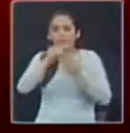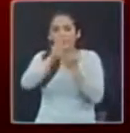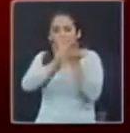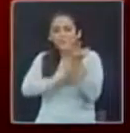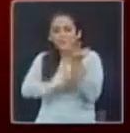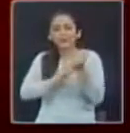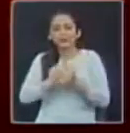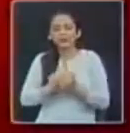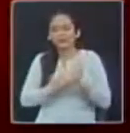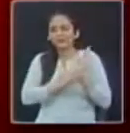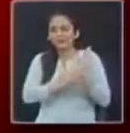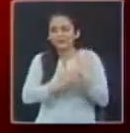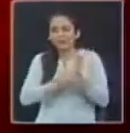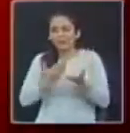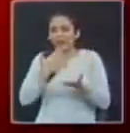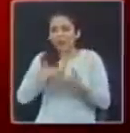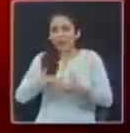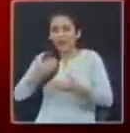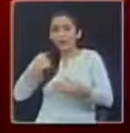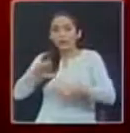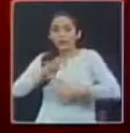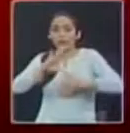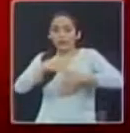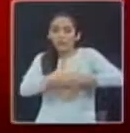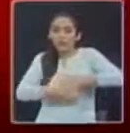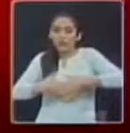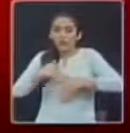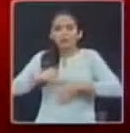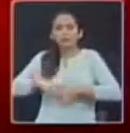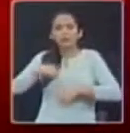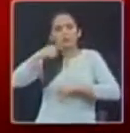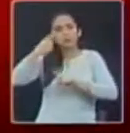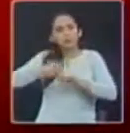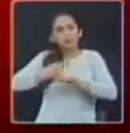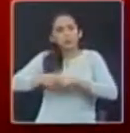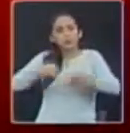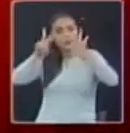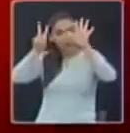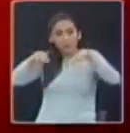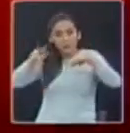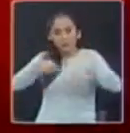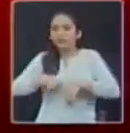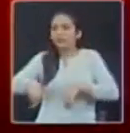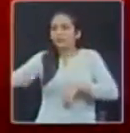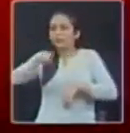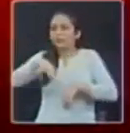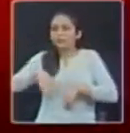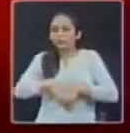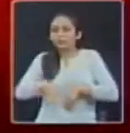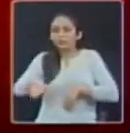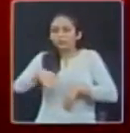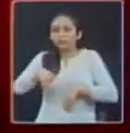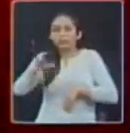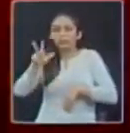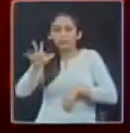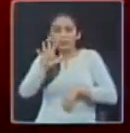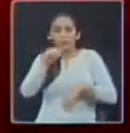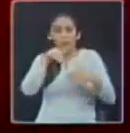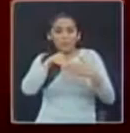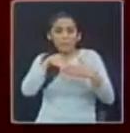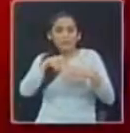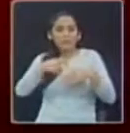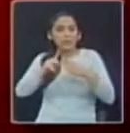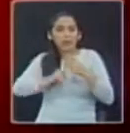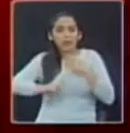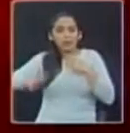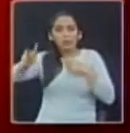un viaje por Sudamérica los últimos 7 meses, más de 35 mil kilómetros. Entonces, es para hacerles la cordial